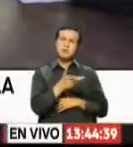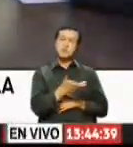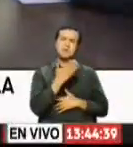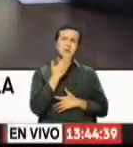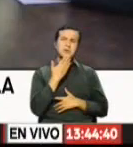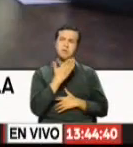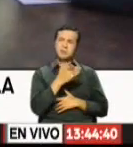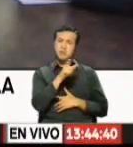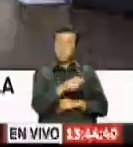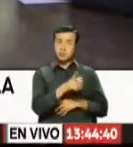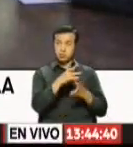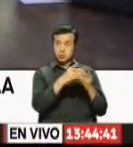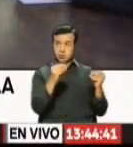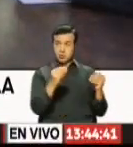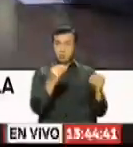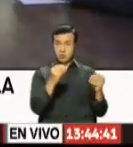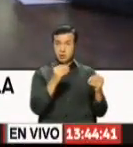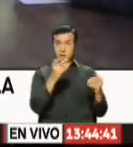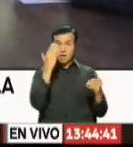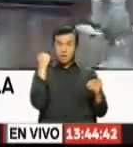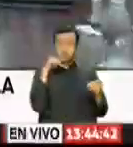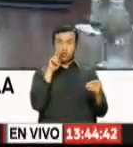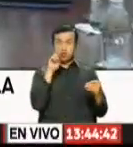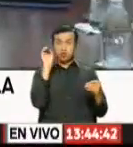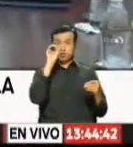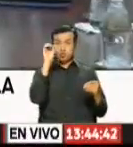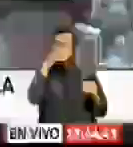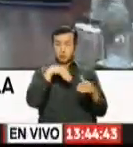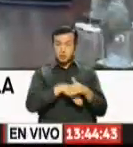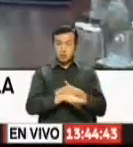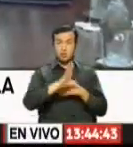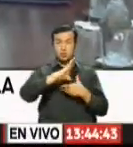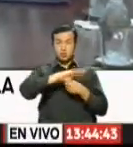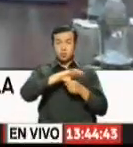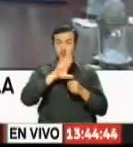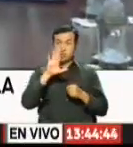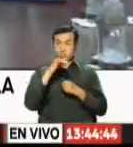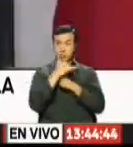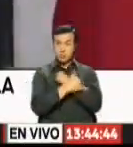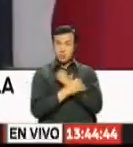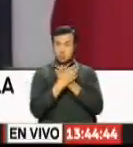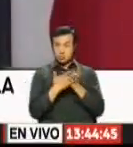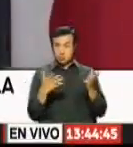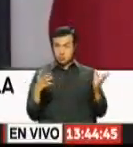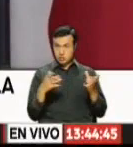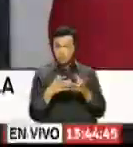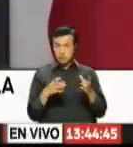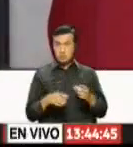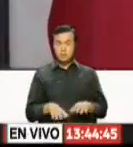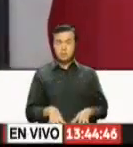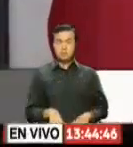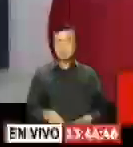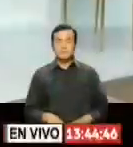Khashoggi, desaparecido desde que entró el pasado 2 de octubre en el consulado de su país en Estambul.